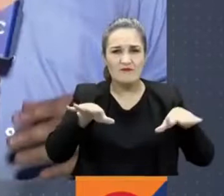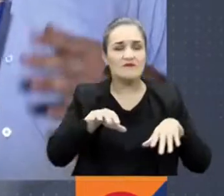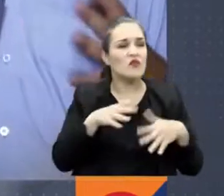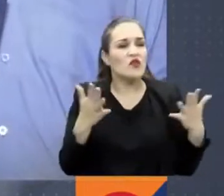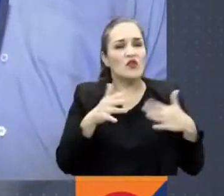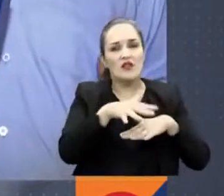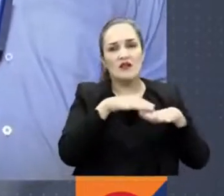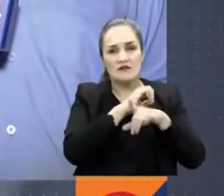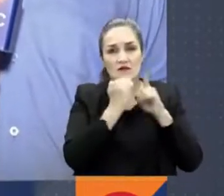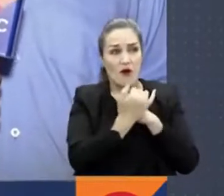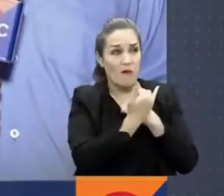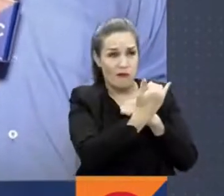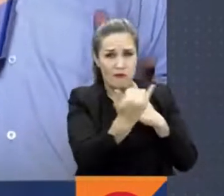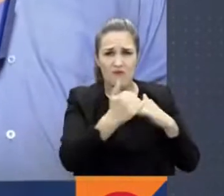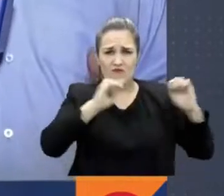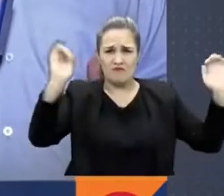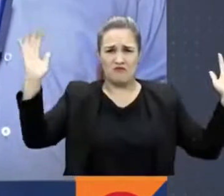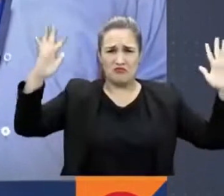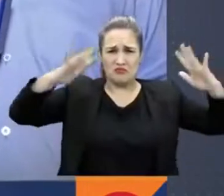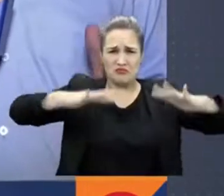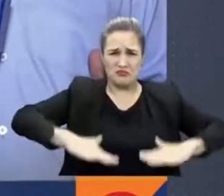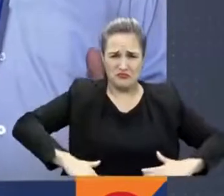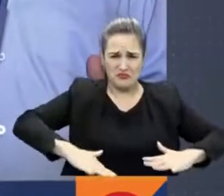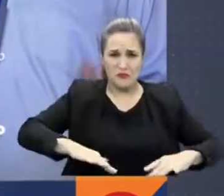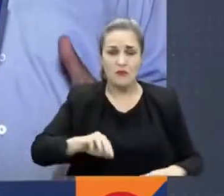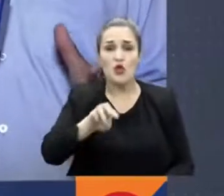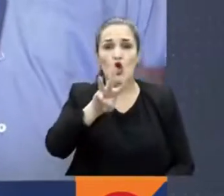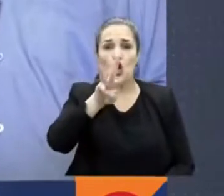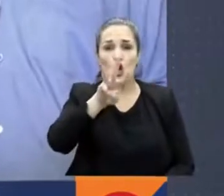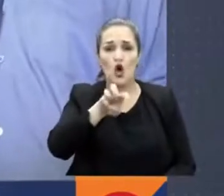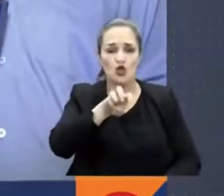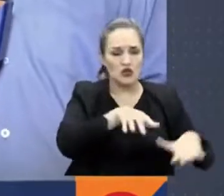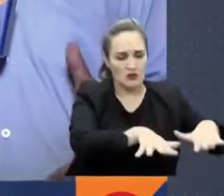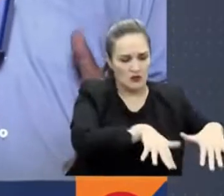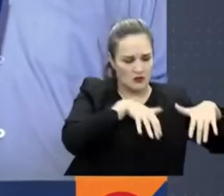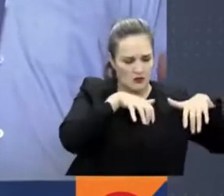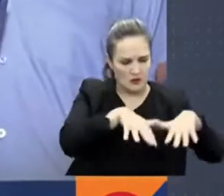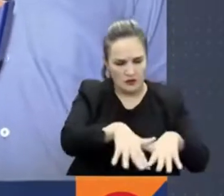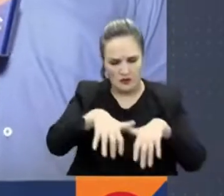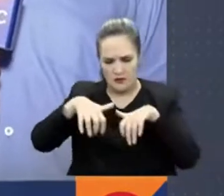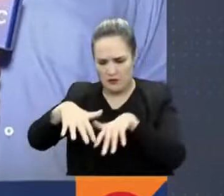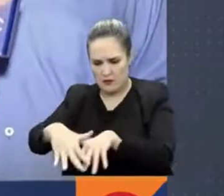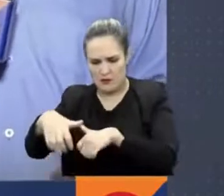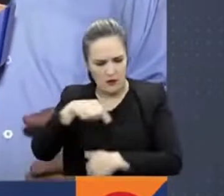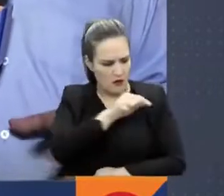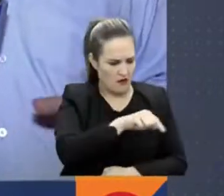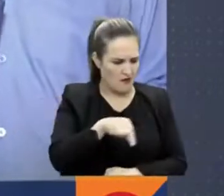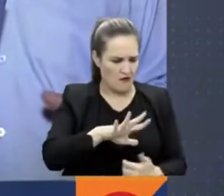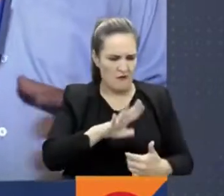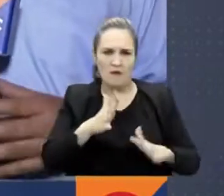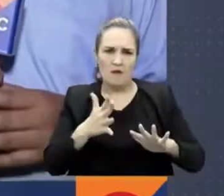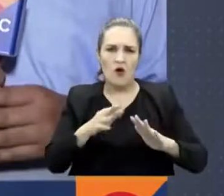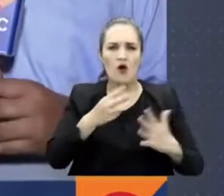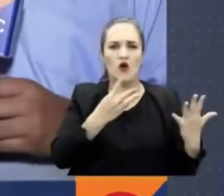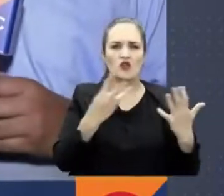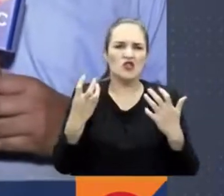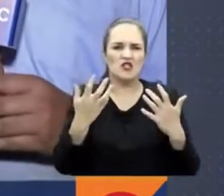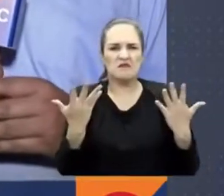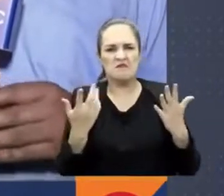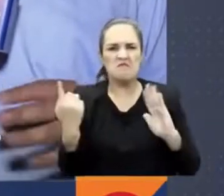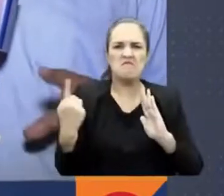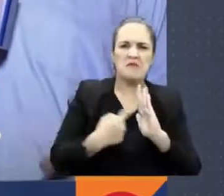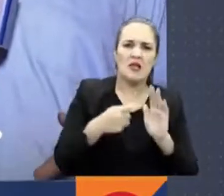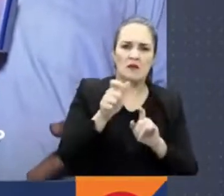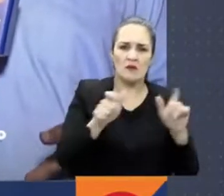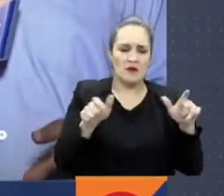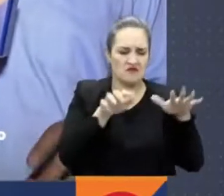el día, se ven cómo se desploman 8 graderías donde habían unas 800 o 1000 personas. Estamos aquí en el hospital